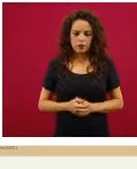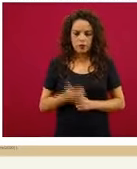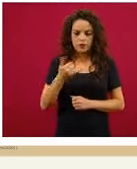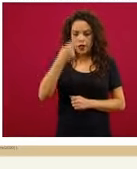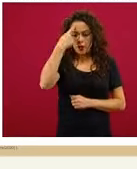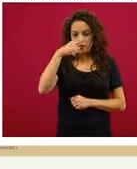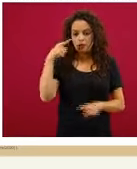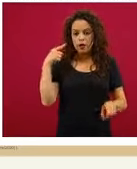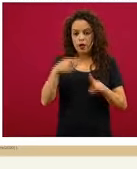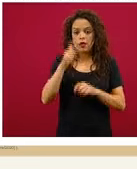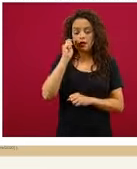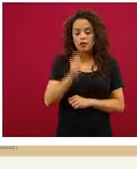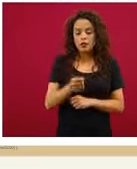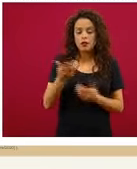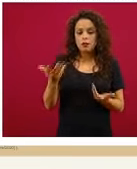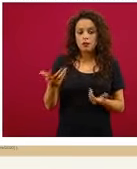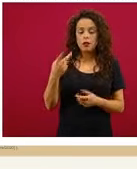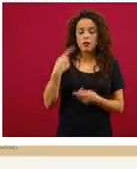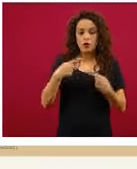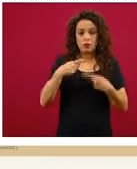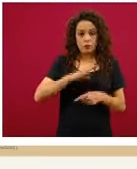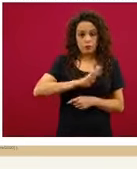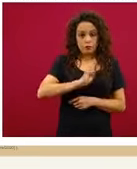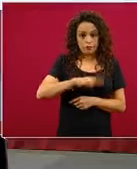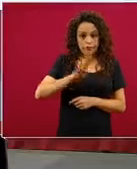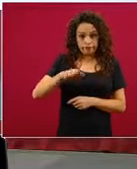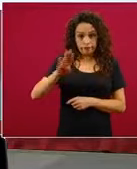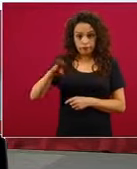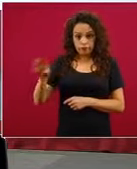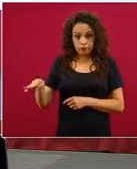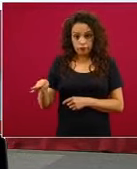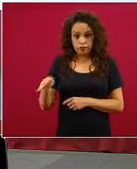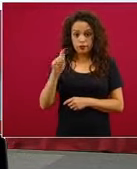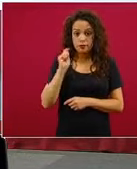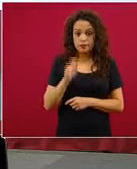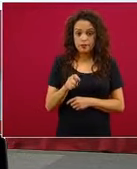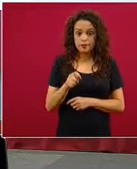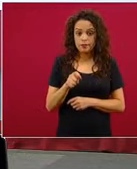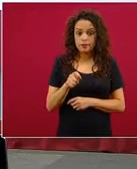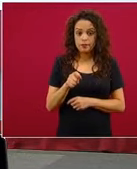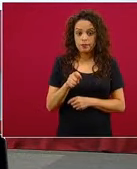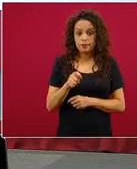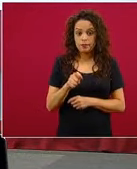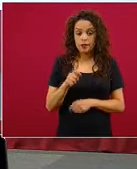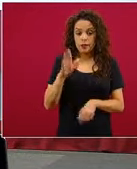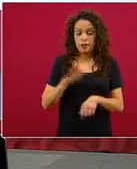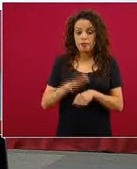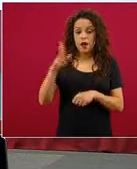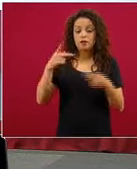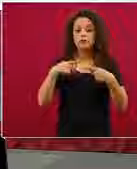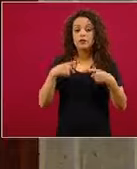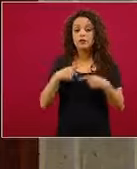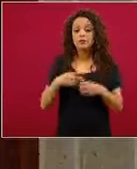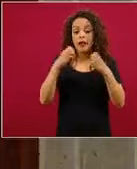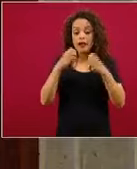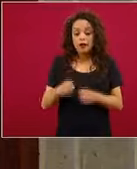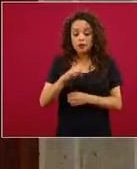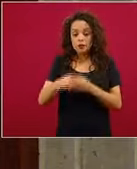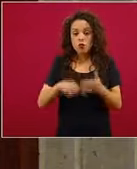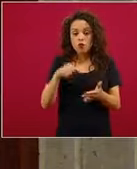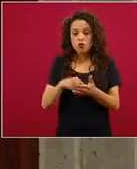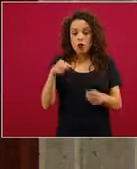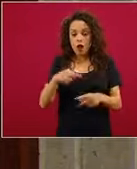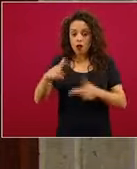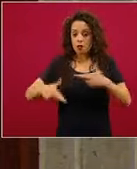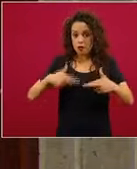es decir, las personas que fallecen como una proporción de la población que existe en una región determinada, y en